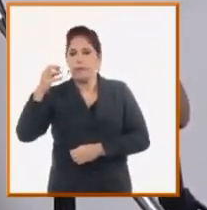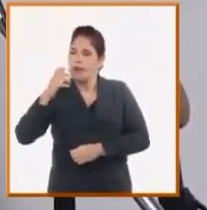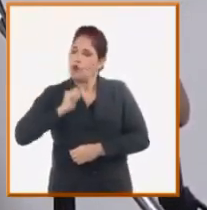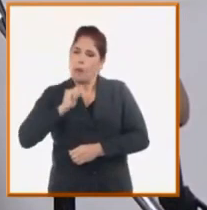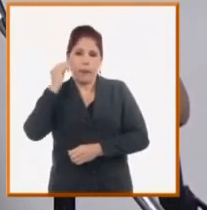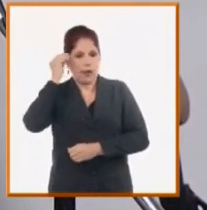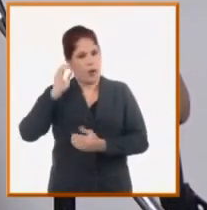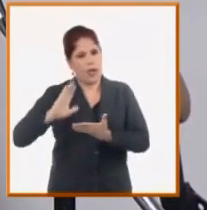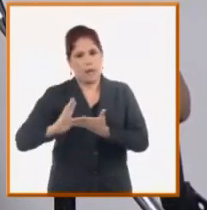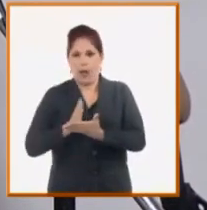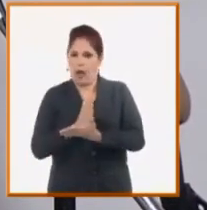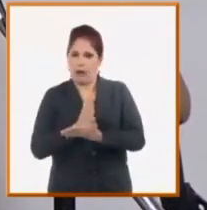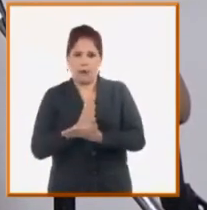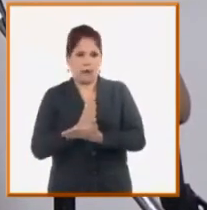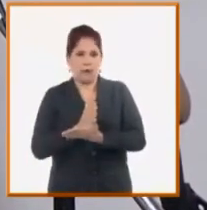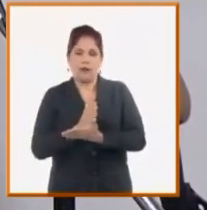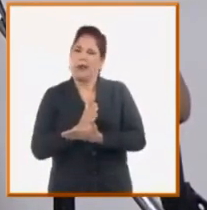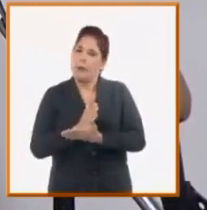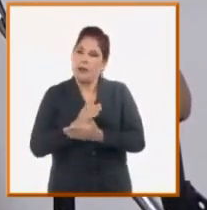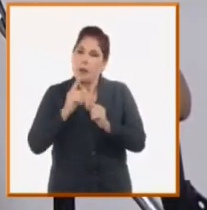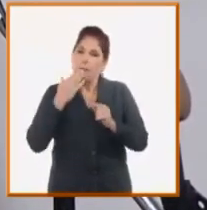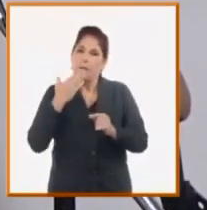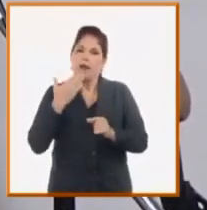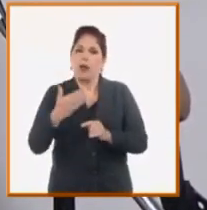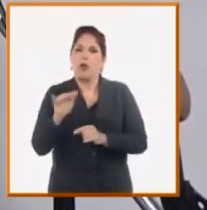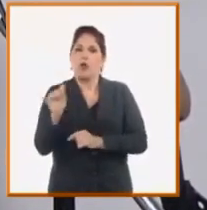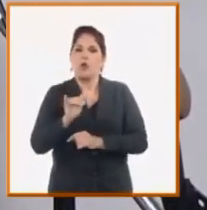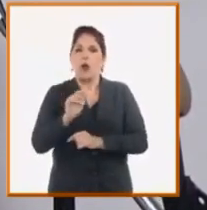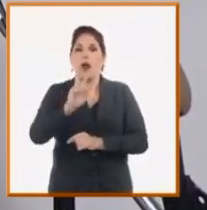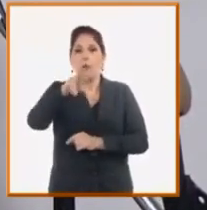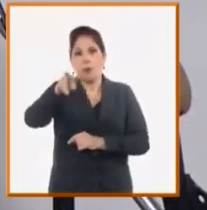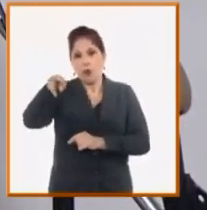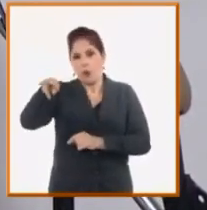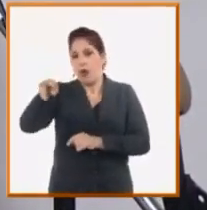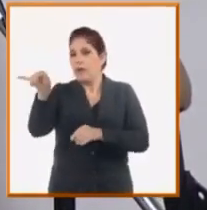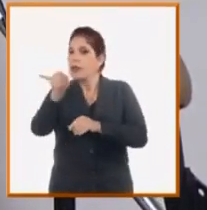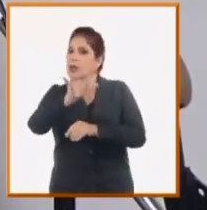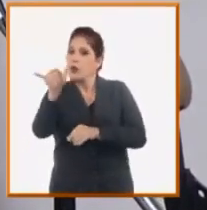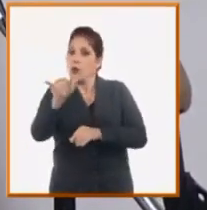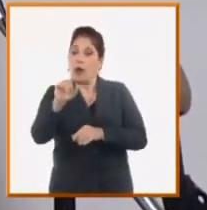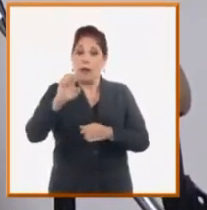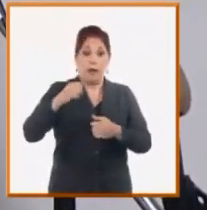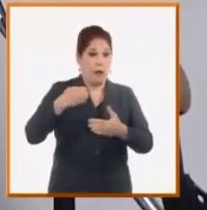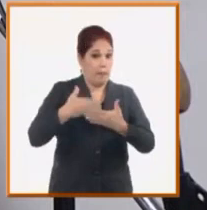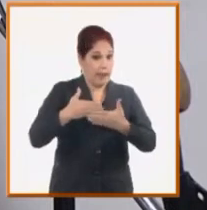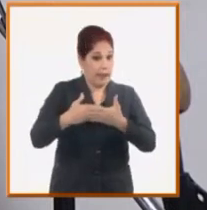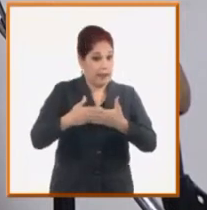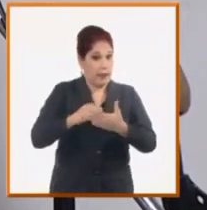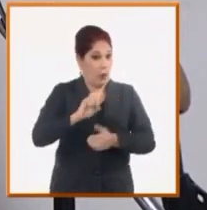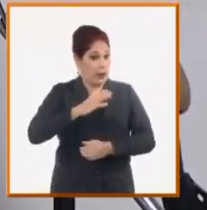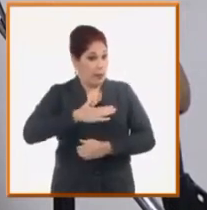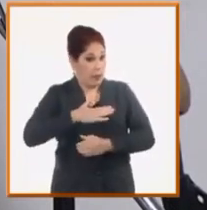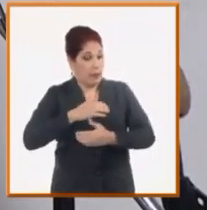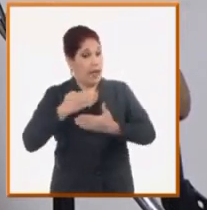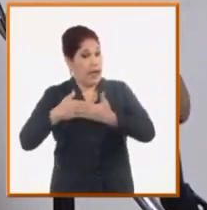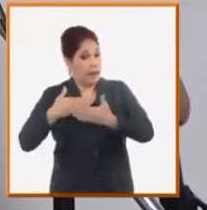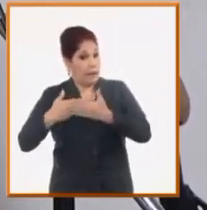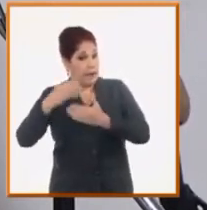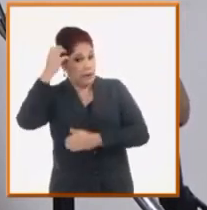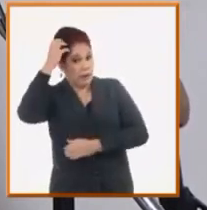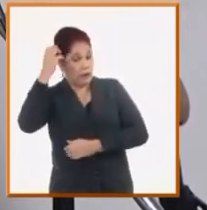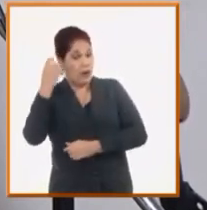eliminarla, irla motivando a un proceso de licitación en igualdad de condiciones. Otra de los